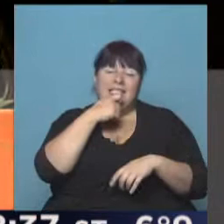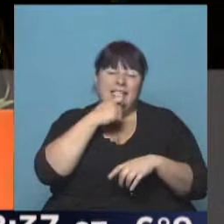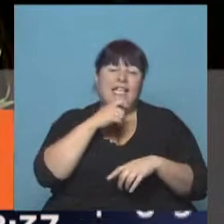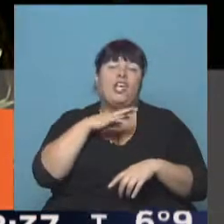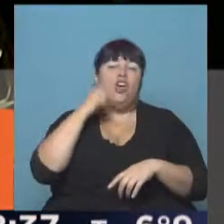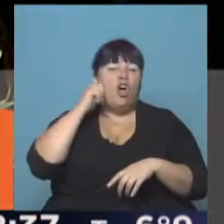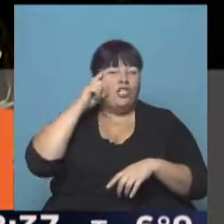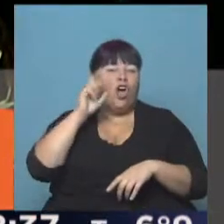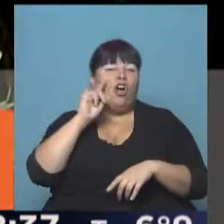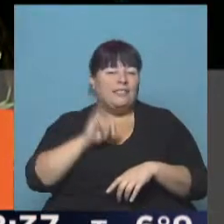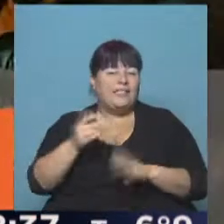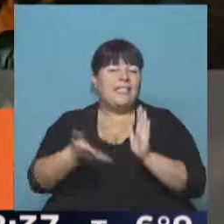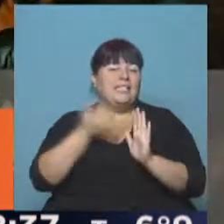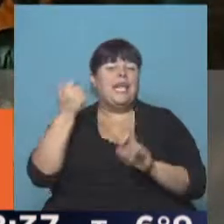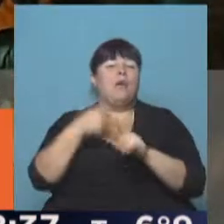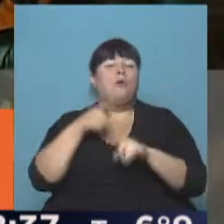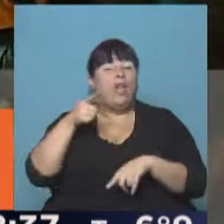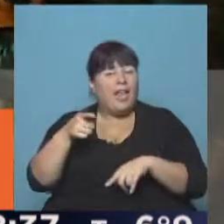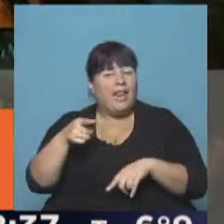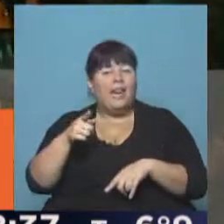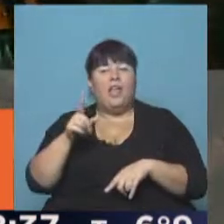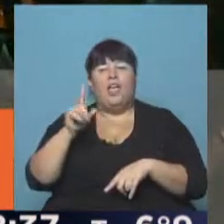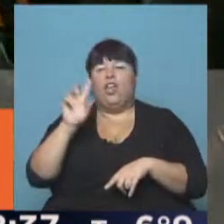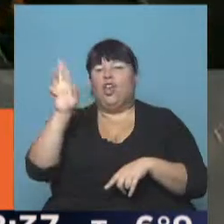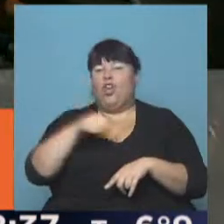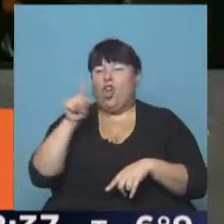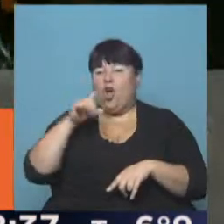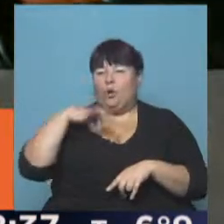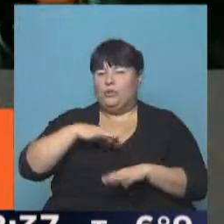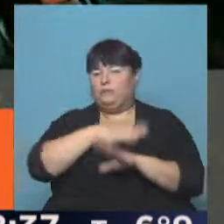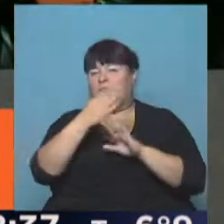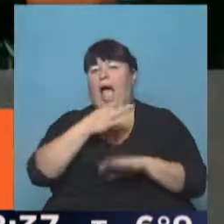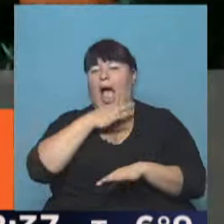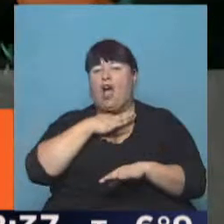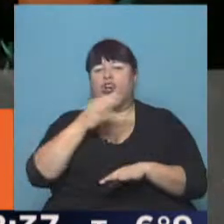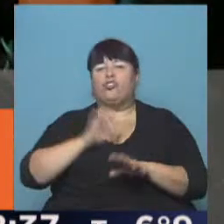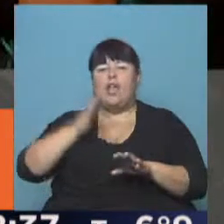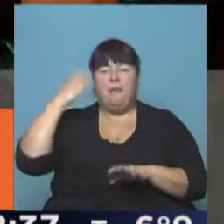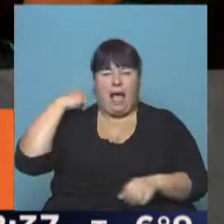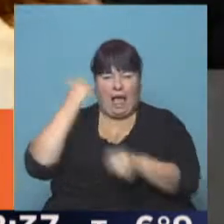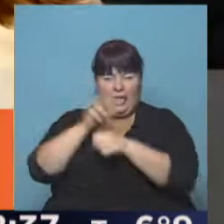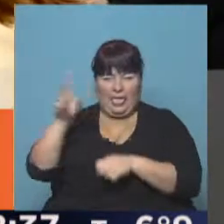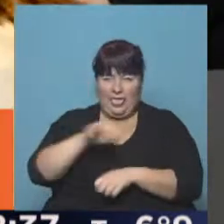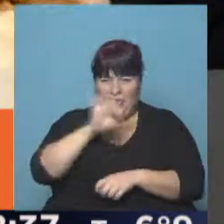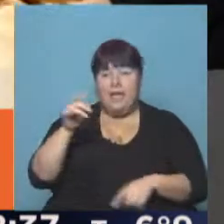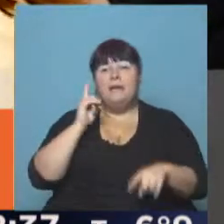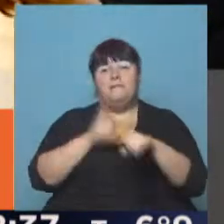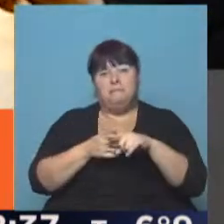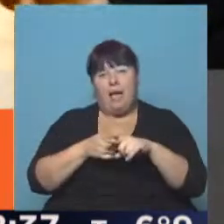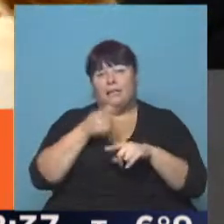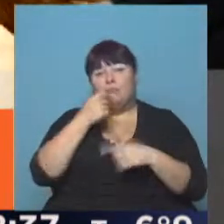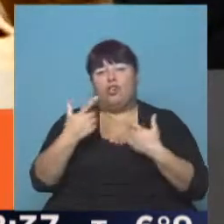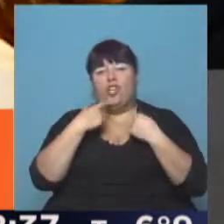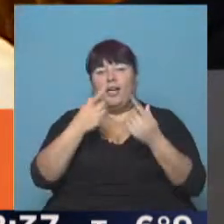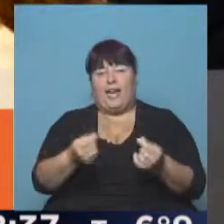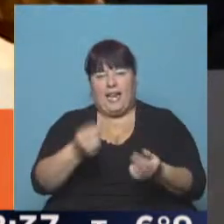José Ortiz, la quita se debe a que él no iba a cobrar sus haberes desde agosto del año pasado. A esto respondería la